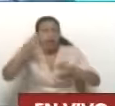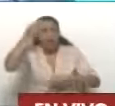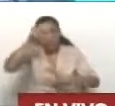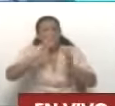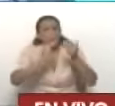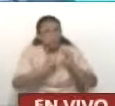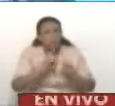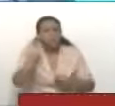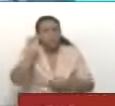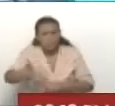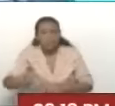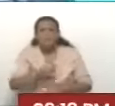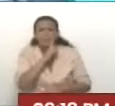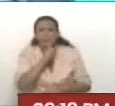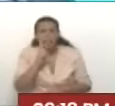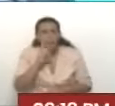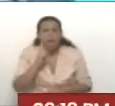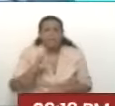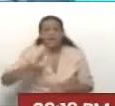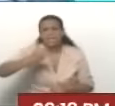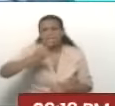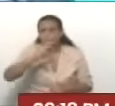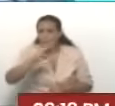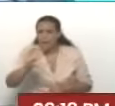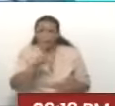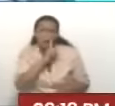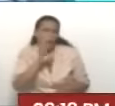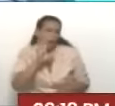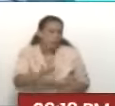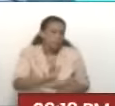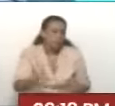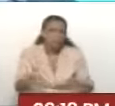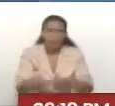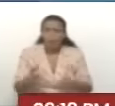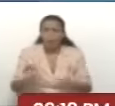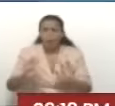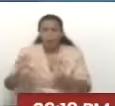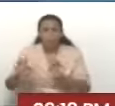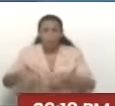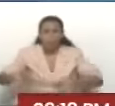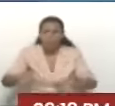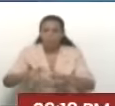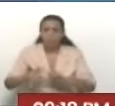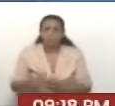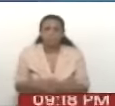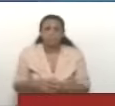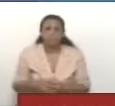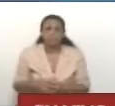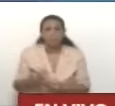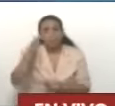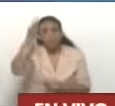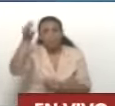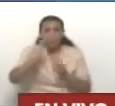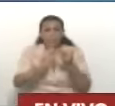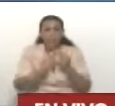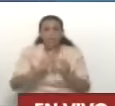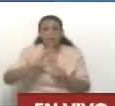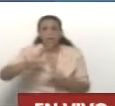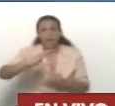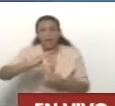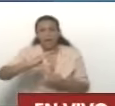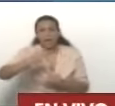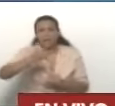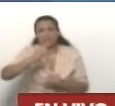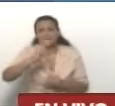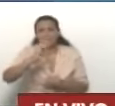Comunal, que se llama, como se llama la comunidad, El Chispero. Consejo Comunal del Chispero. ¿Ah? Consejo Comunal del Chispero, sí. Así.